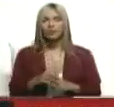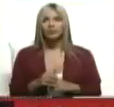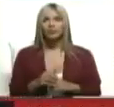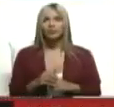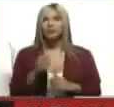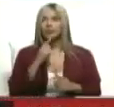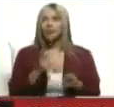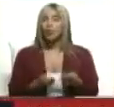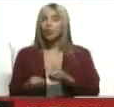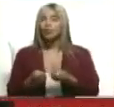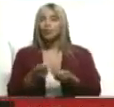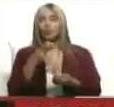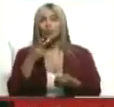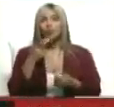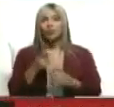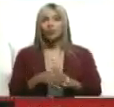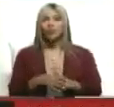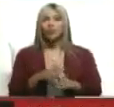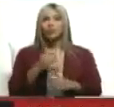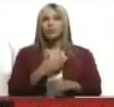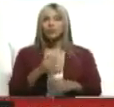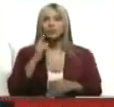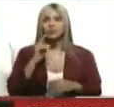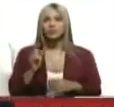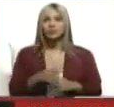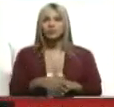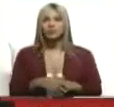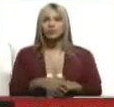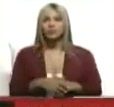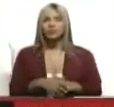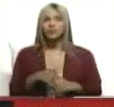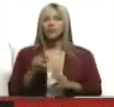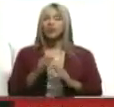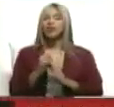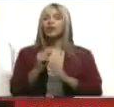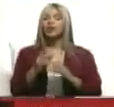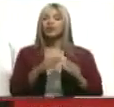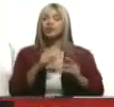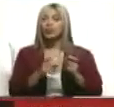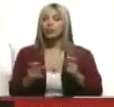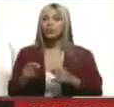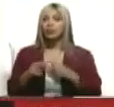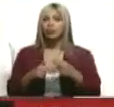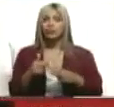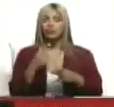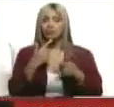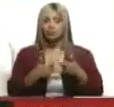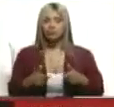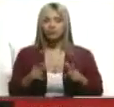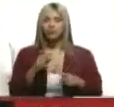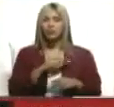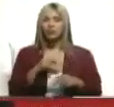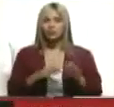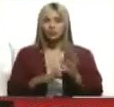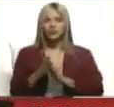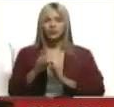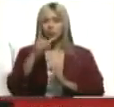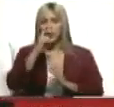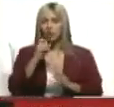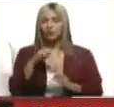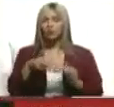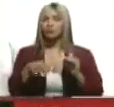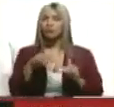la conducción política y económica del presidente Nicolás Maduro y del liderazgo colectivo de la revolución, lo que ha permitido que nosotros vayamos un año